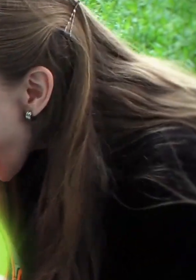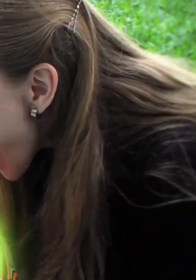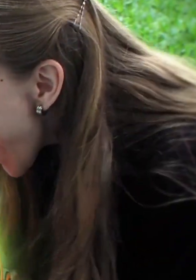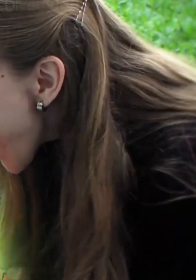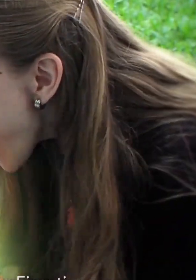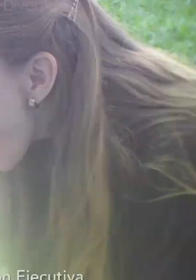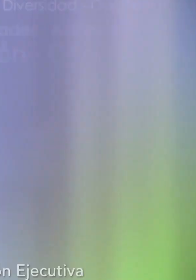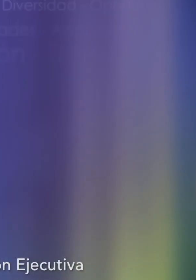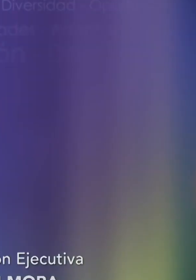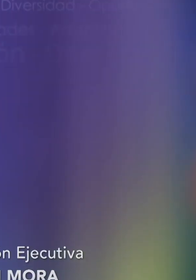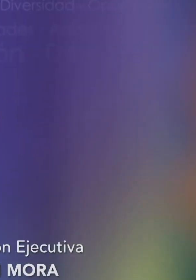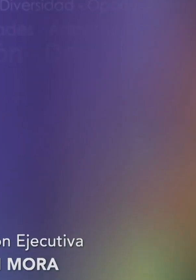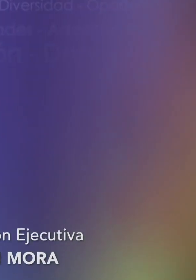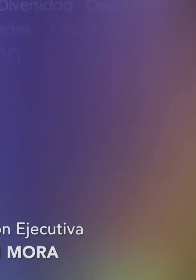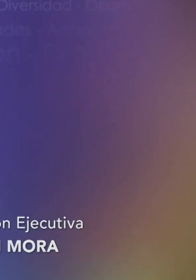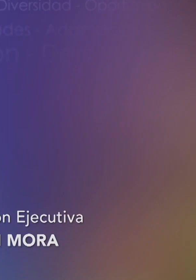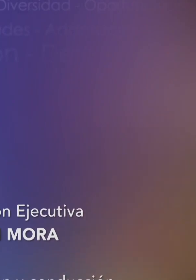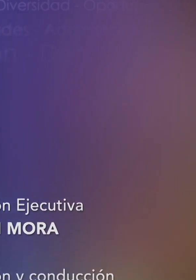más